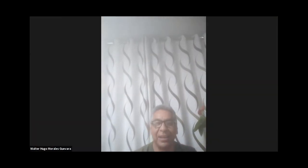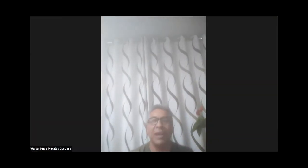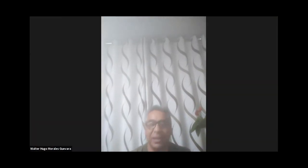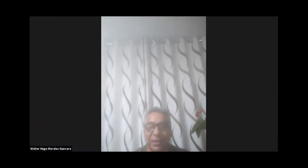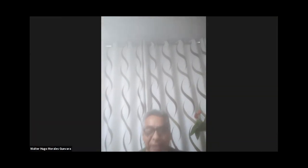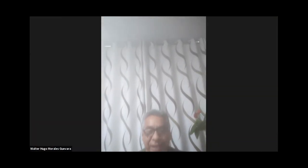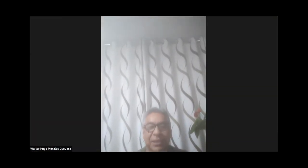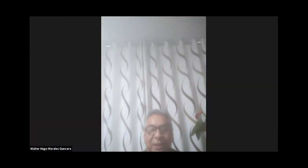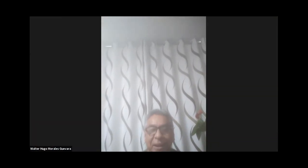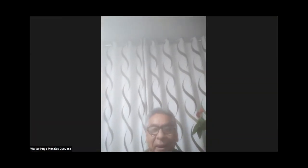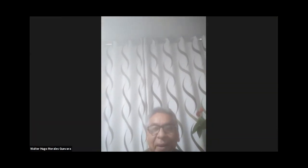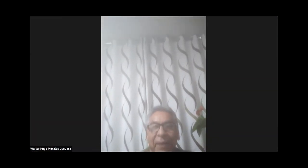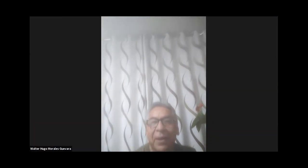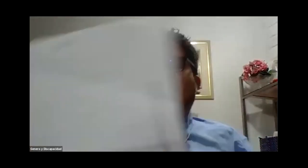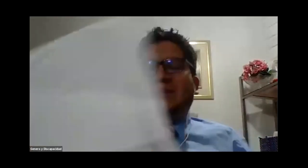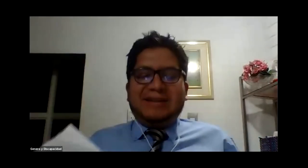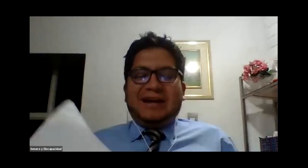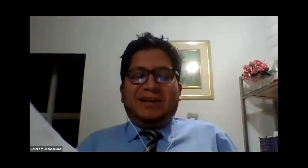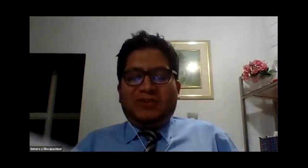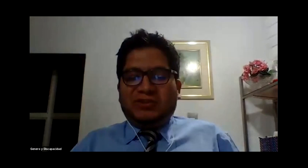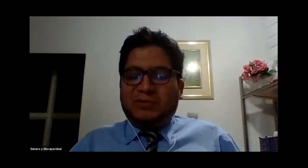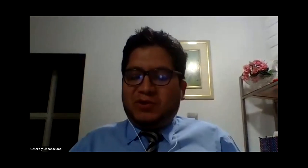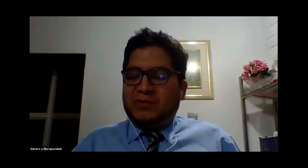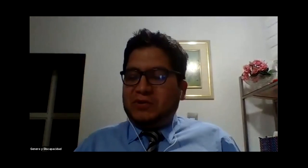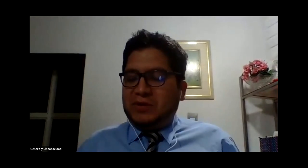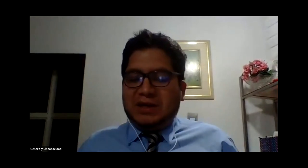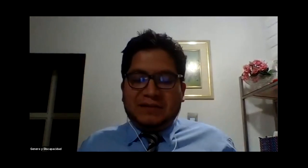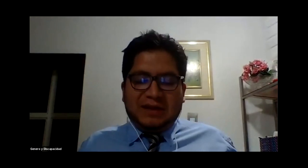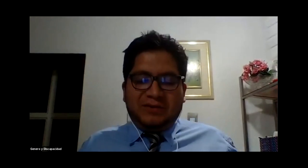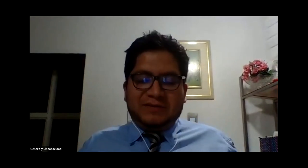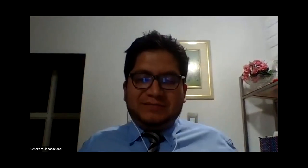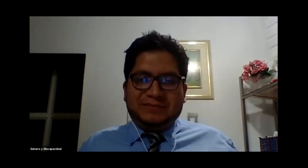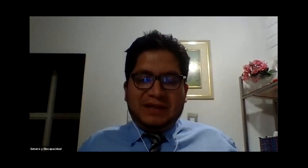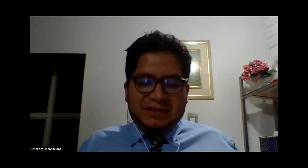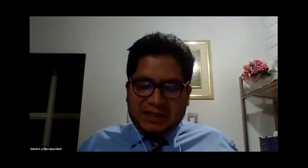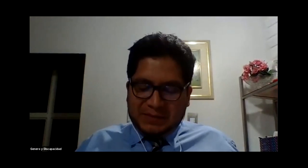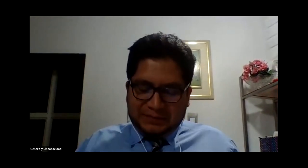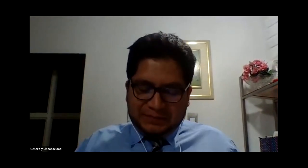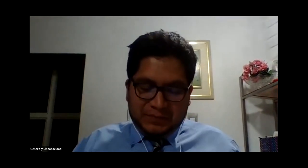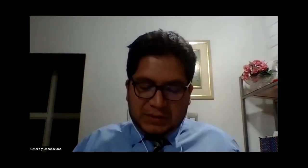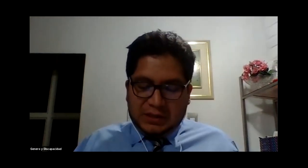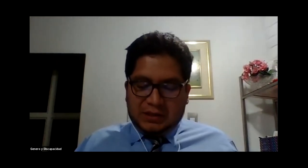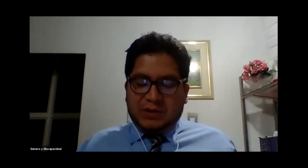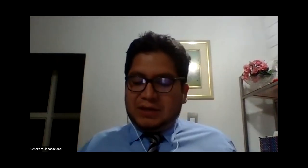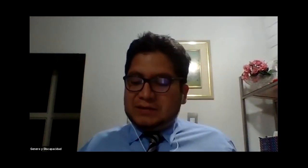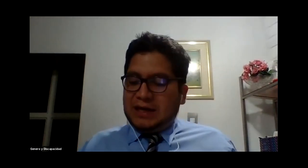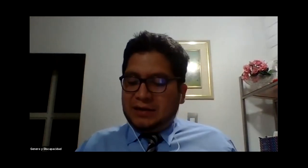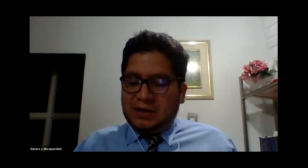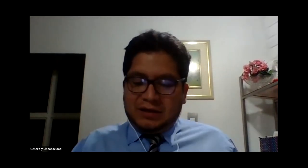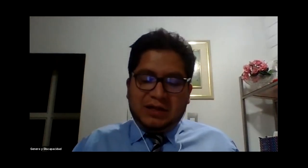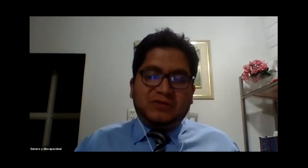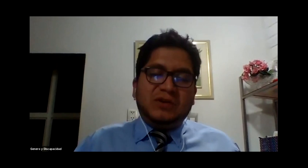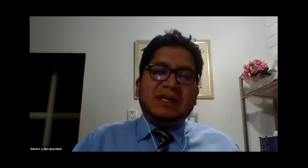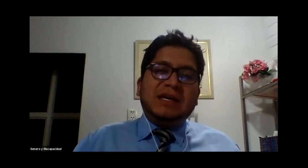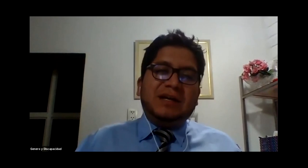es decir que no se preocupe que voy a ingresarlo en el sistema ingresar